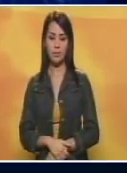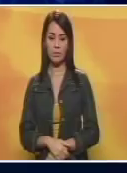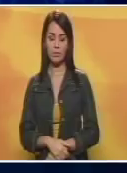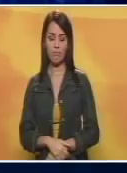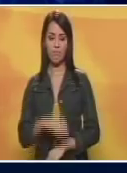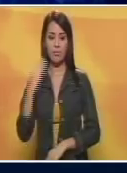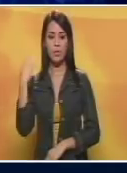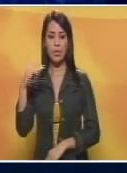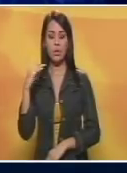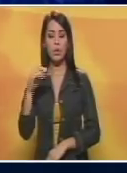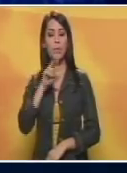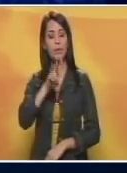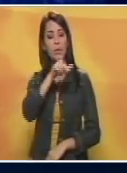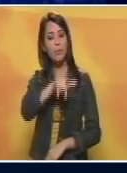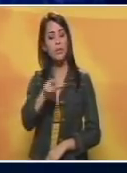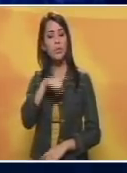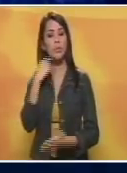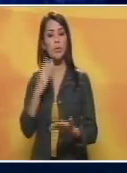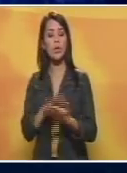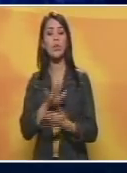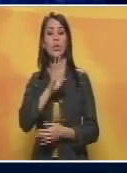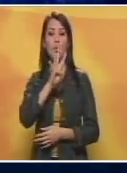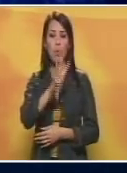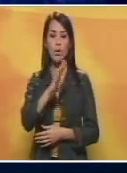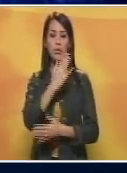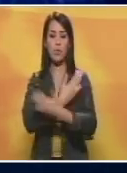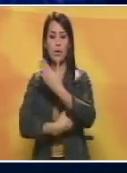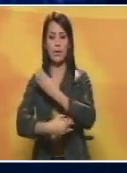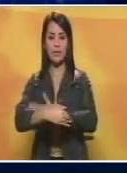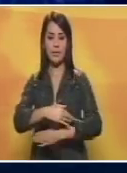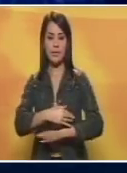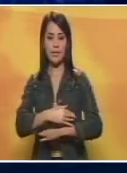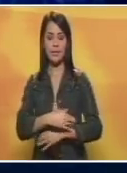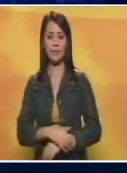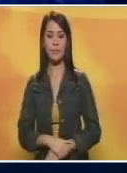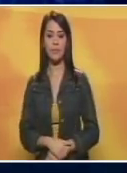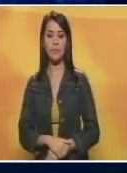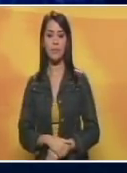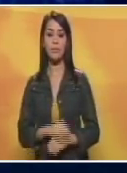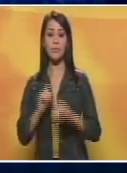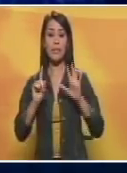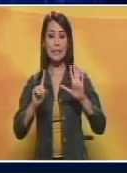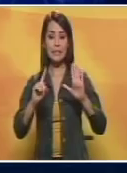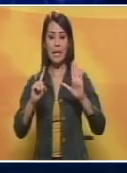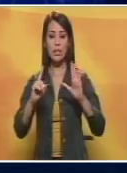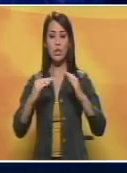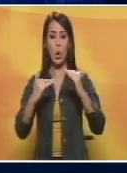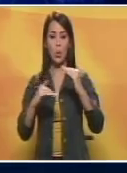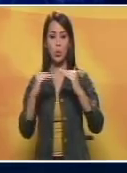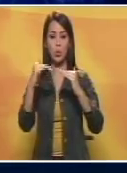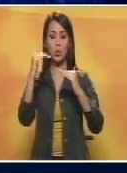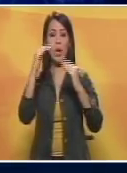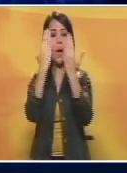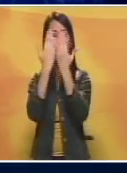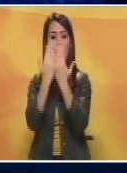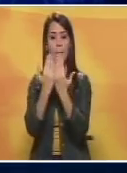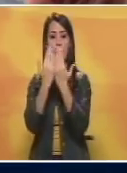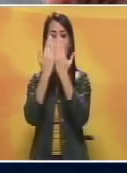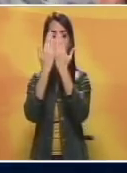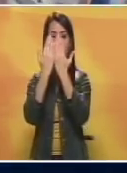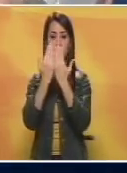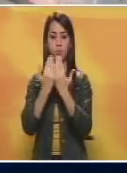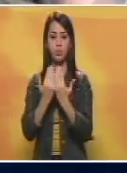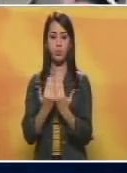en colombia dos personas murieron y cuatro resultaron heridas tras la caída desde el sexto piso de un ascensor en el palacio de justicia de cali